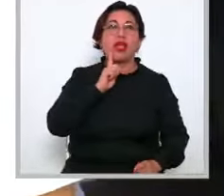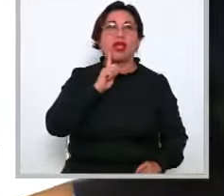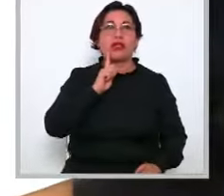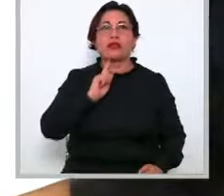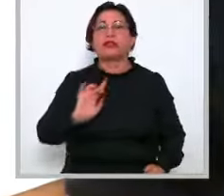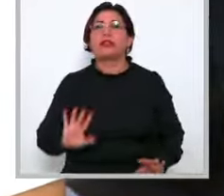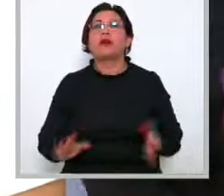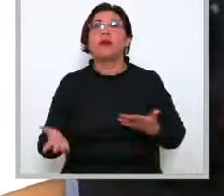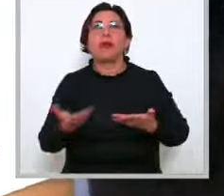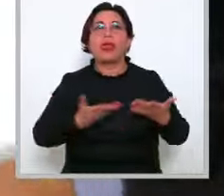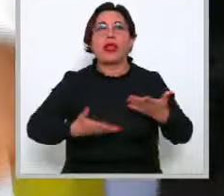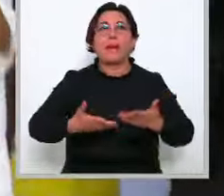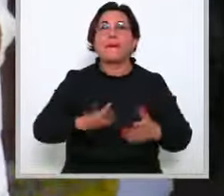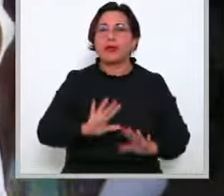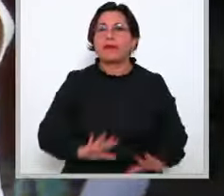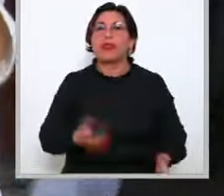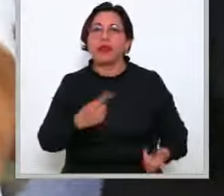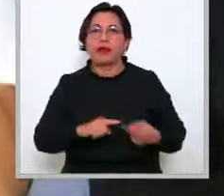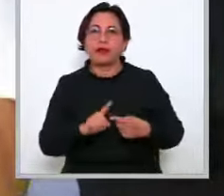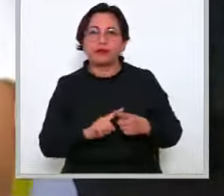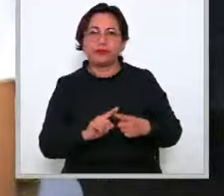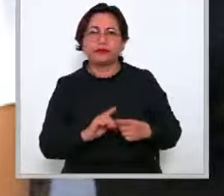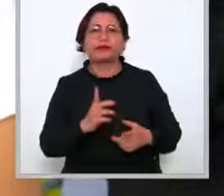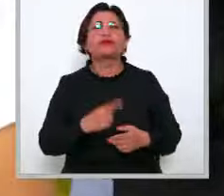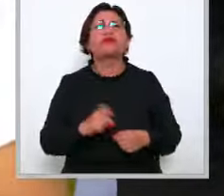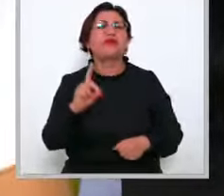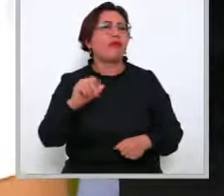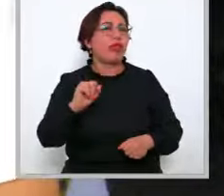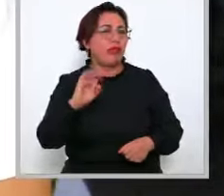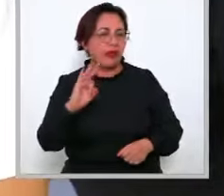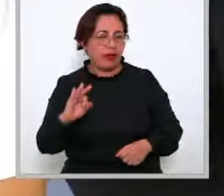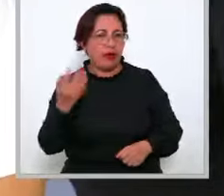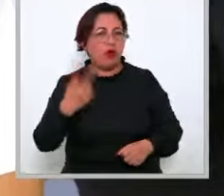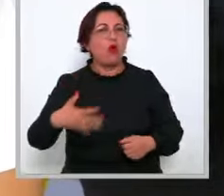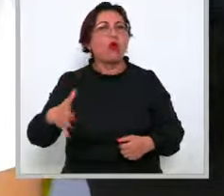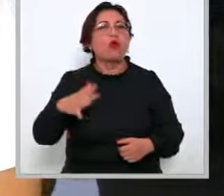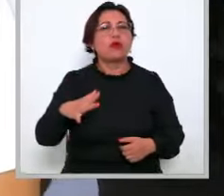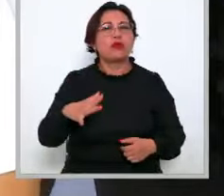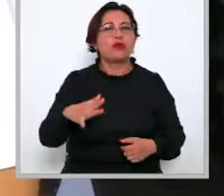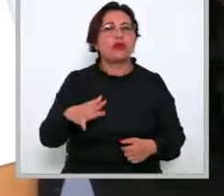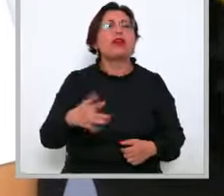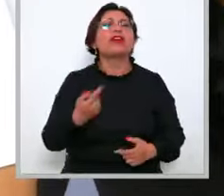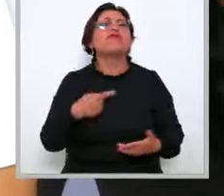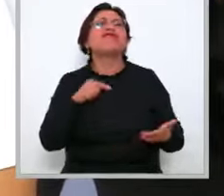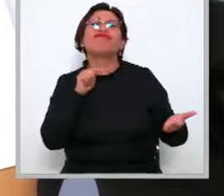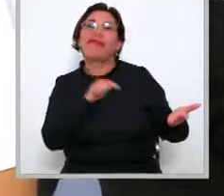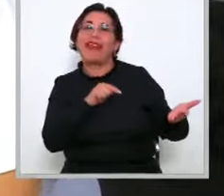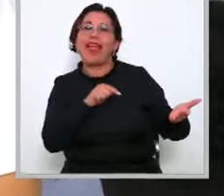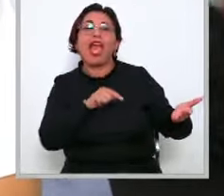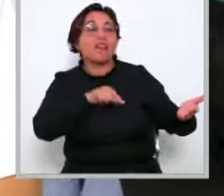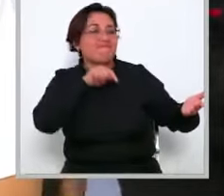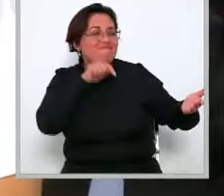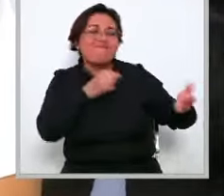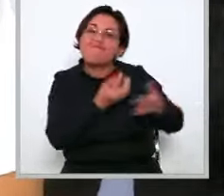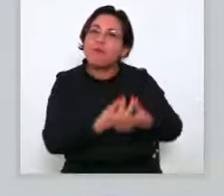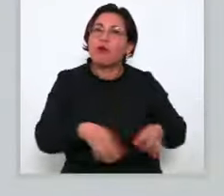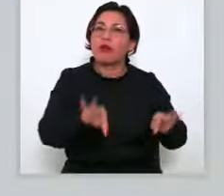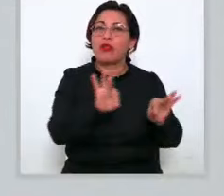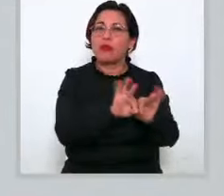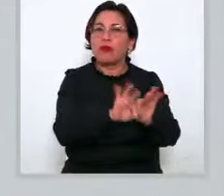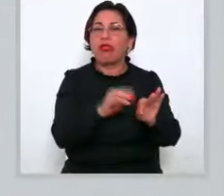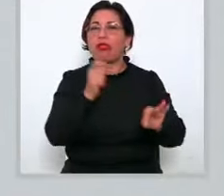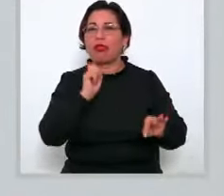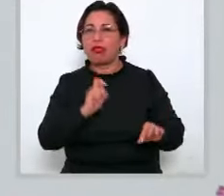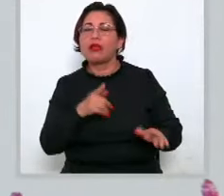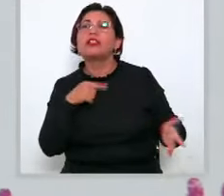principal objetivo del sistema DIF nacional porque son nuestro principal motivo de existir. Entonces es muy importante que se